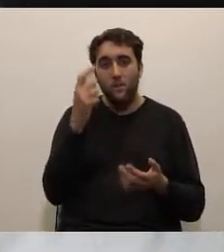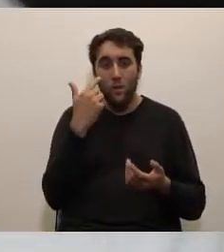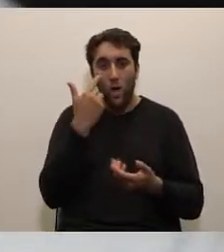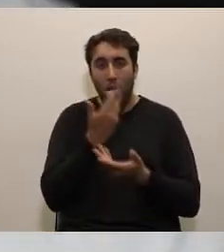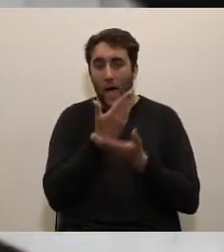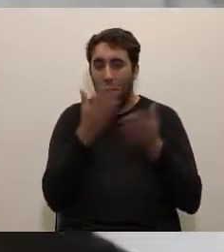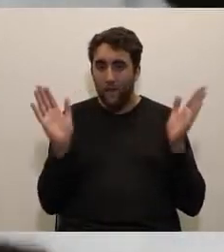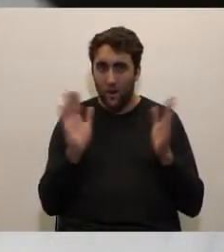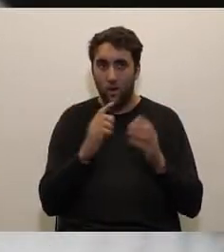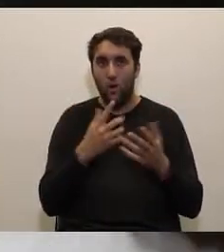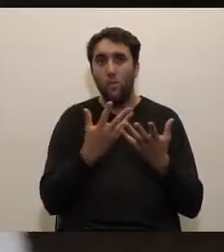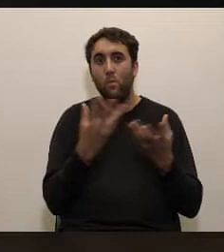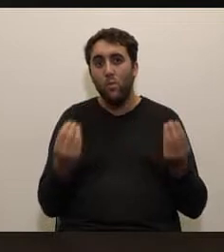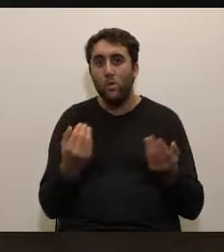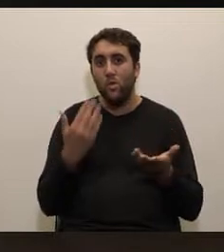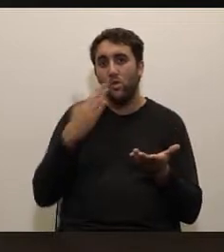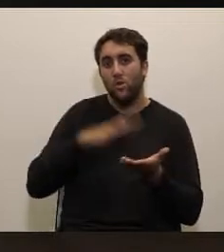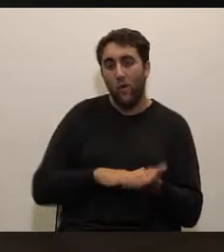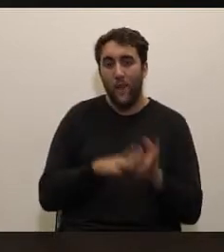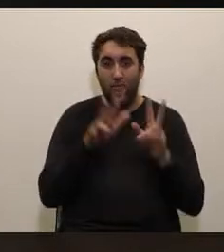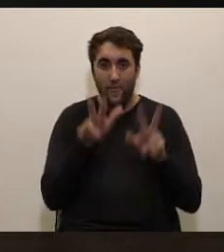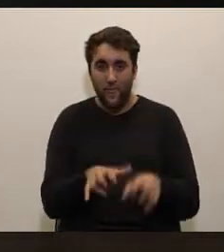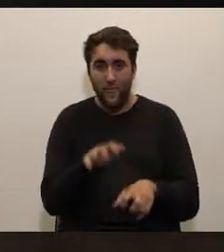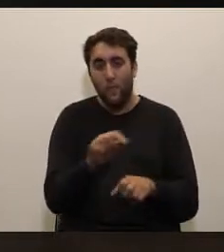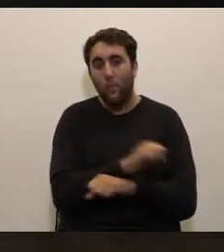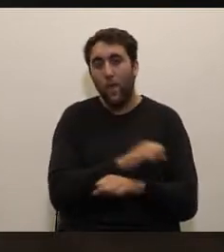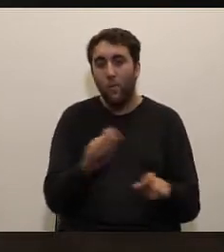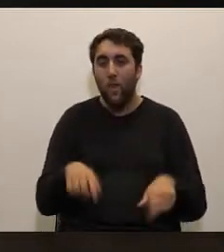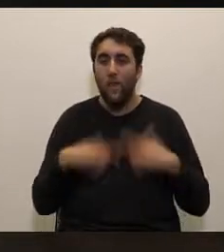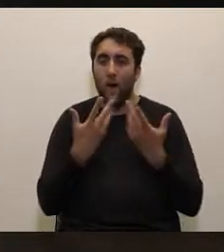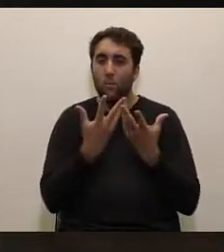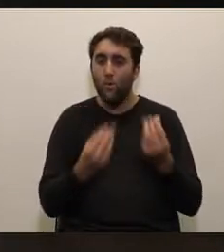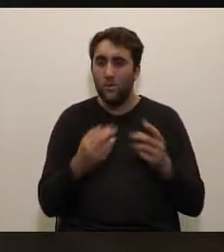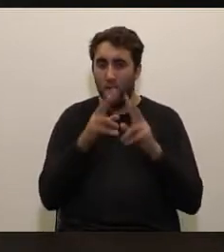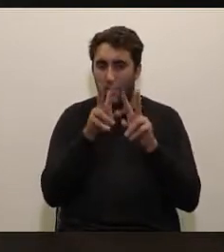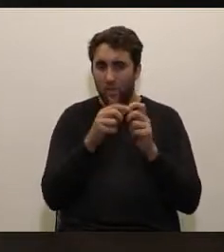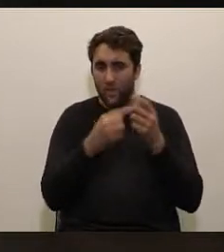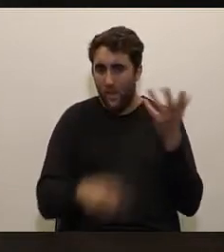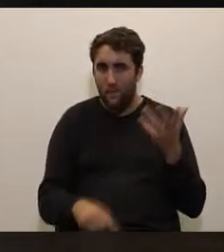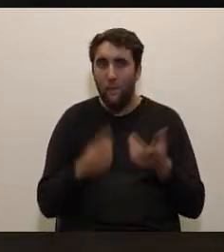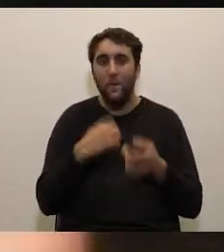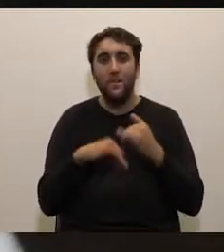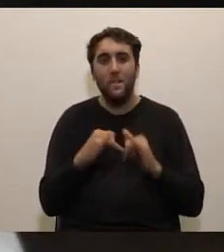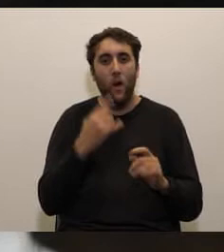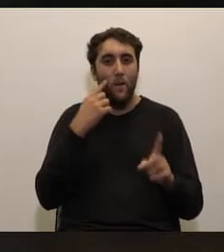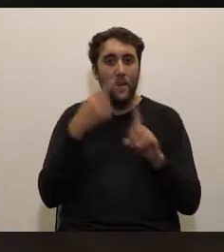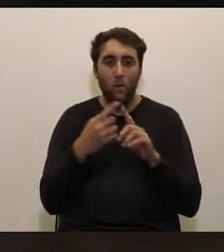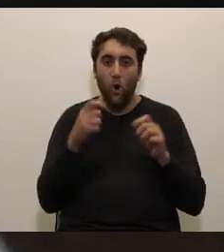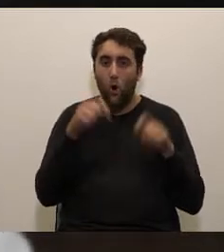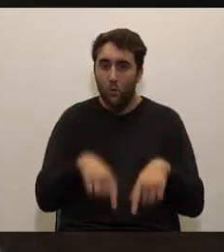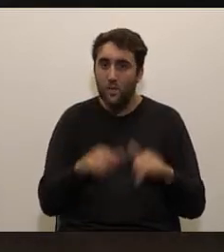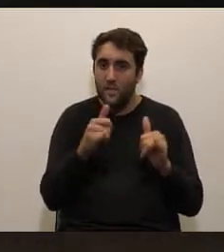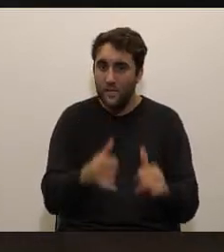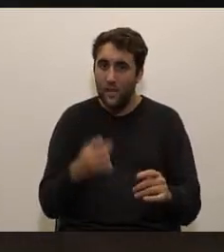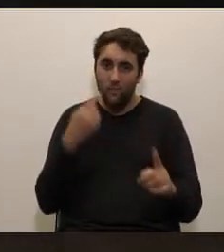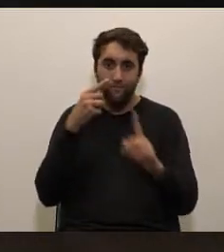grande, es una gran cama sobre la cual podemos poner un montón de cosas, pero creo que sí hay un foco común, y de hecho por eso también nos sentimos un poco